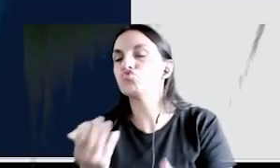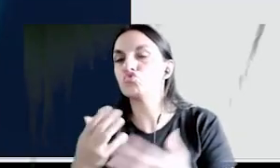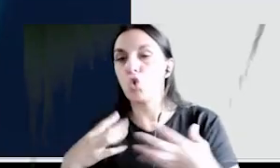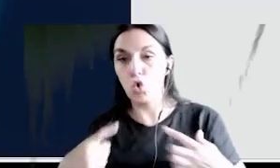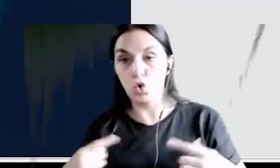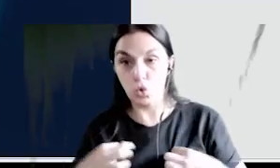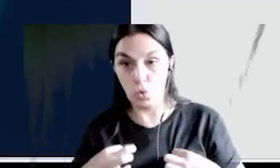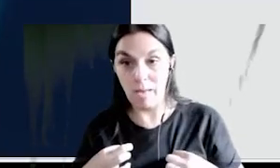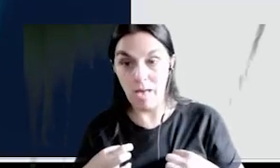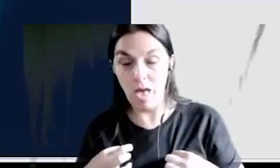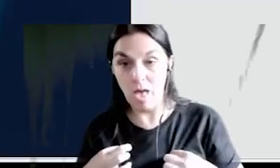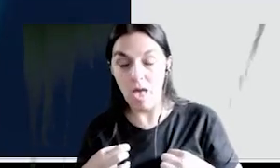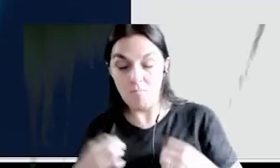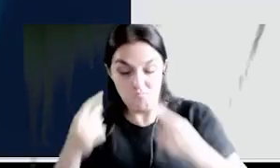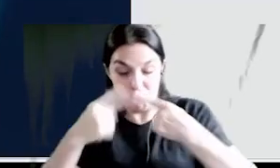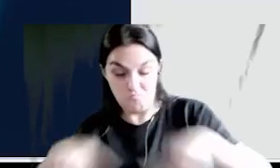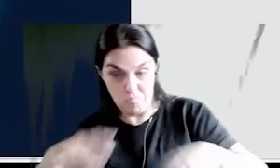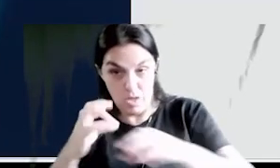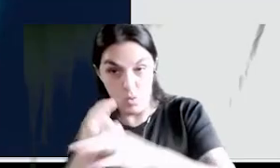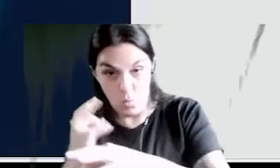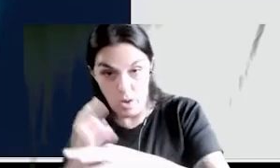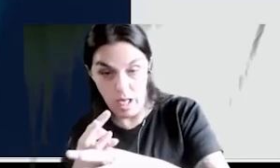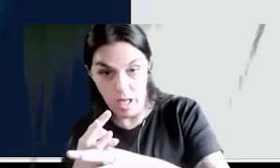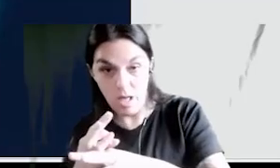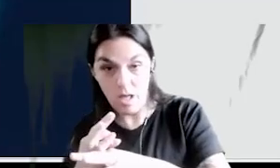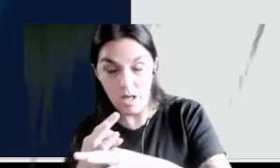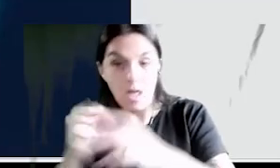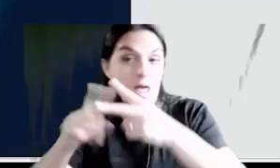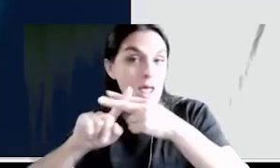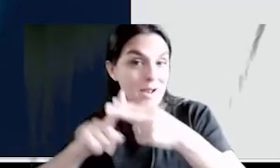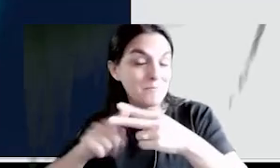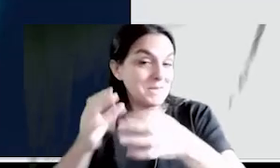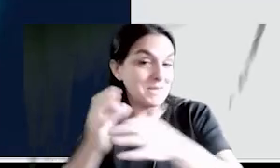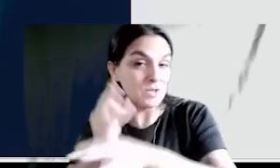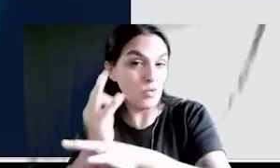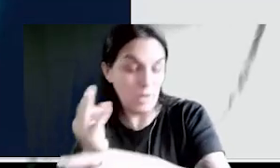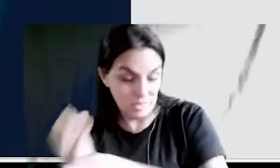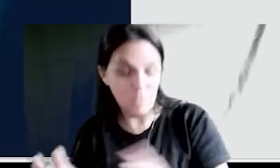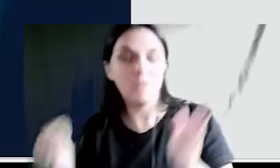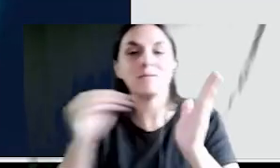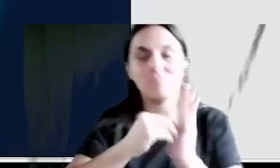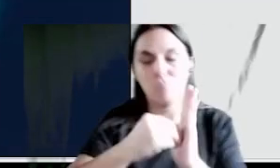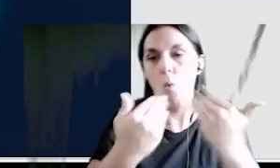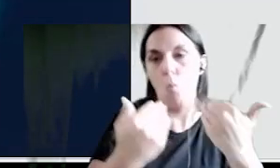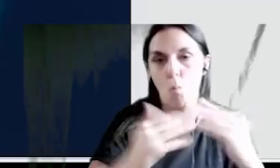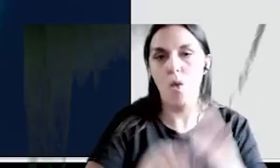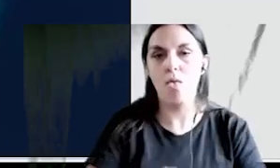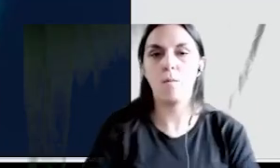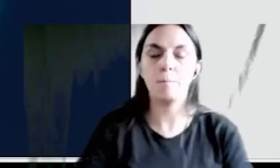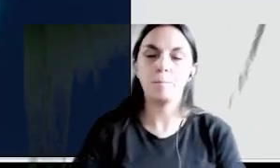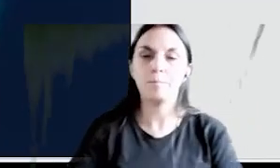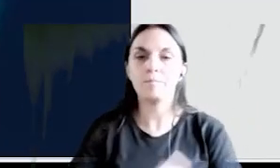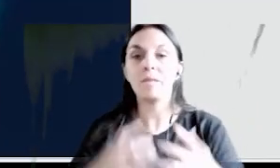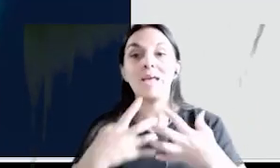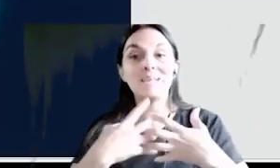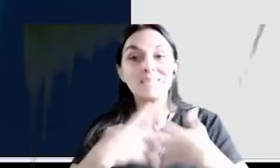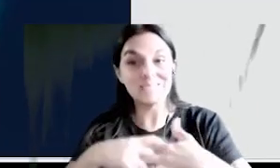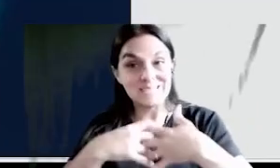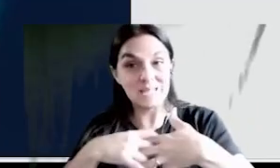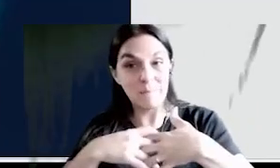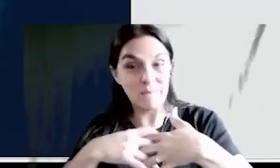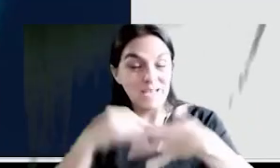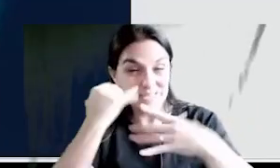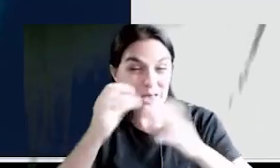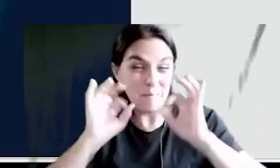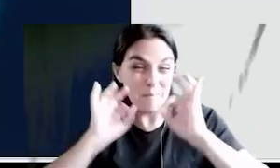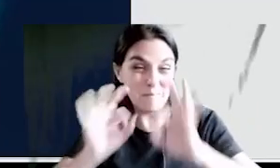uniformes, útiles escolares, otro tipo de herramientas educativas que estoy utilizando. El sistema está preparado como para que si